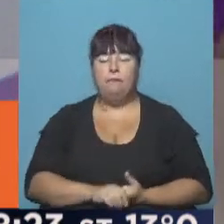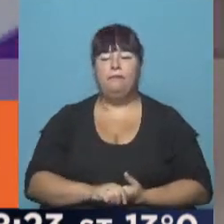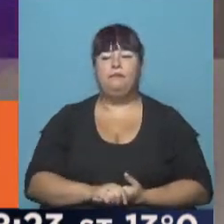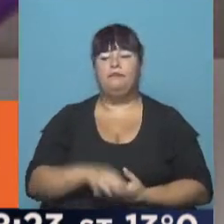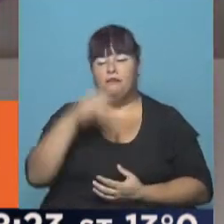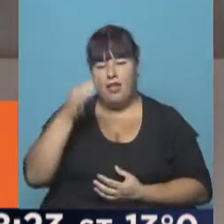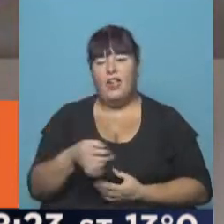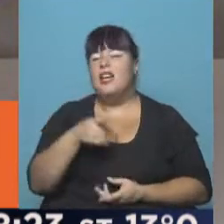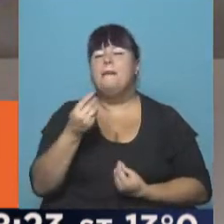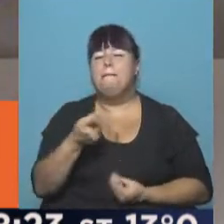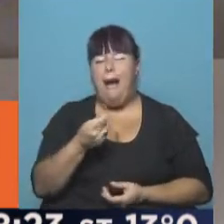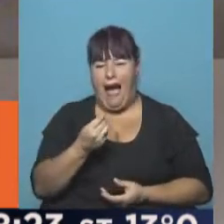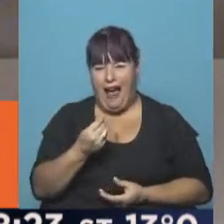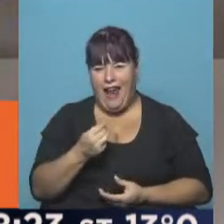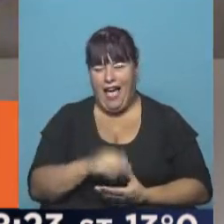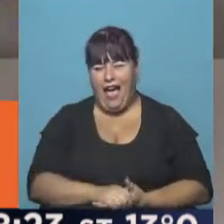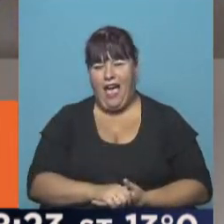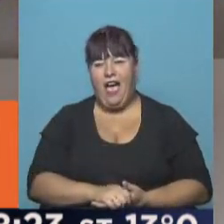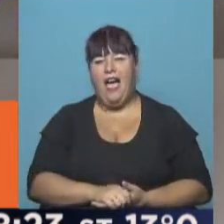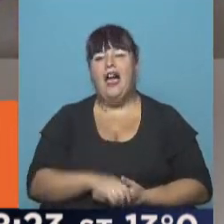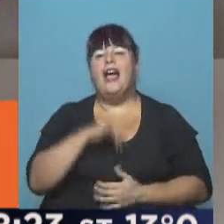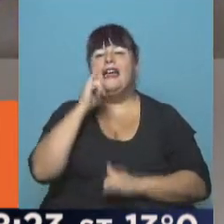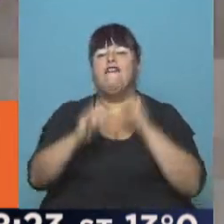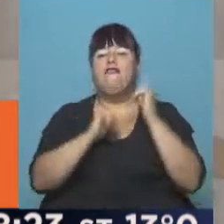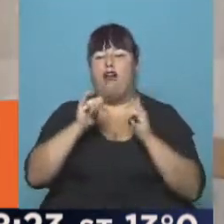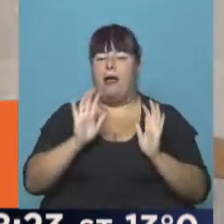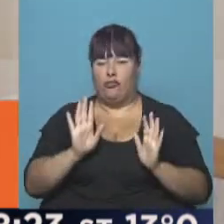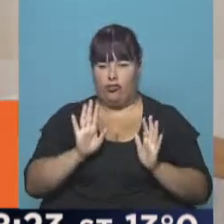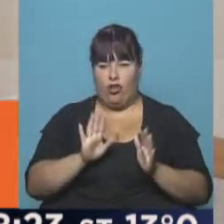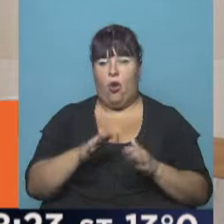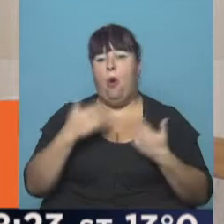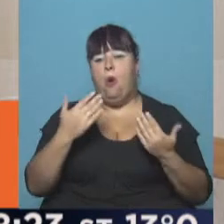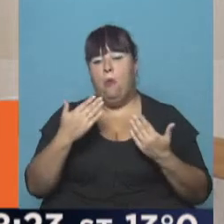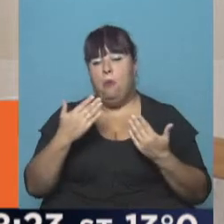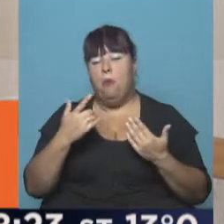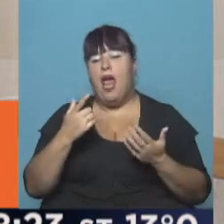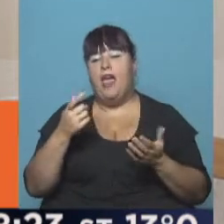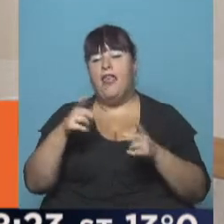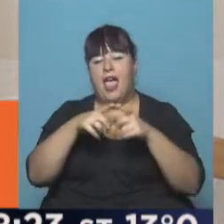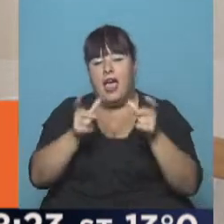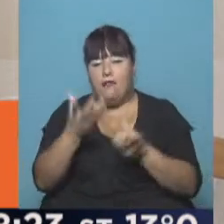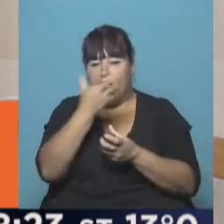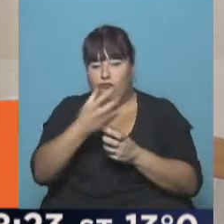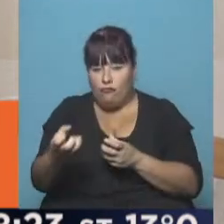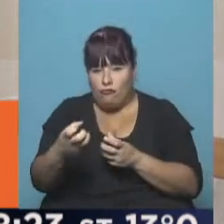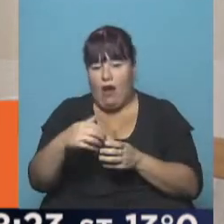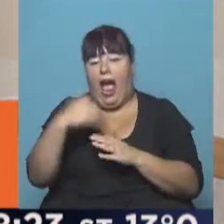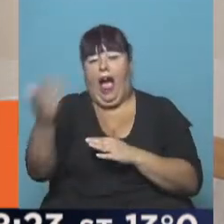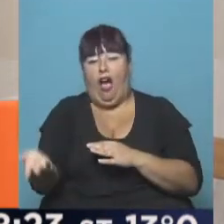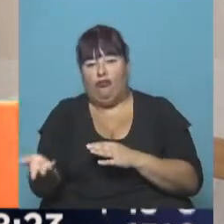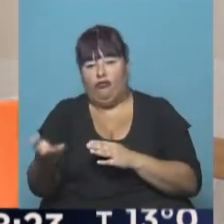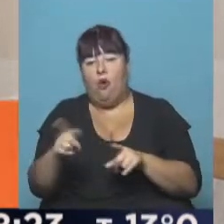concretamente lo que hace es dar información puede ser leído por un receptor que externamente